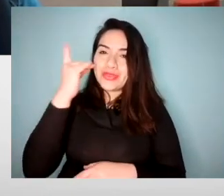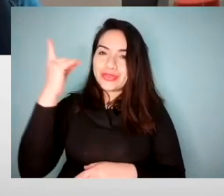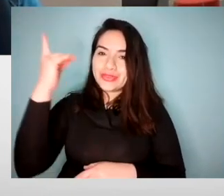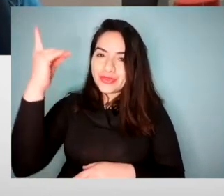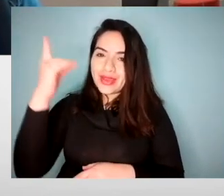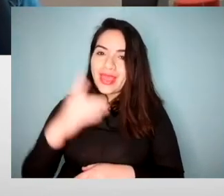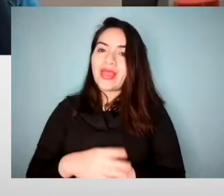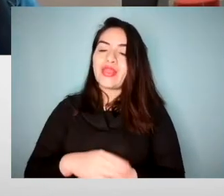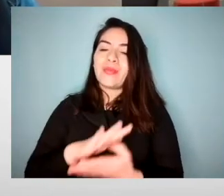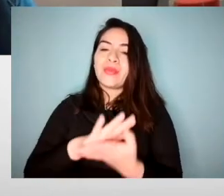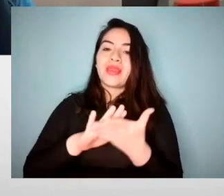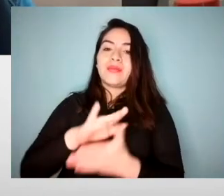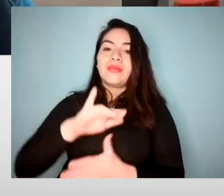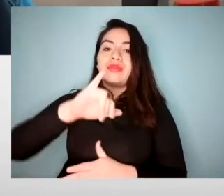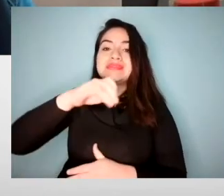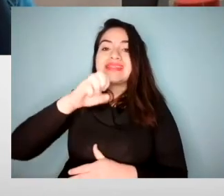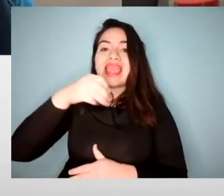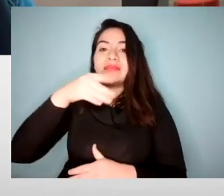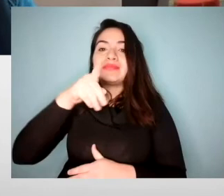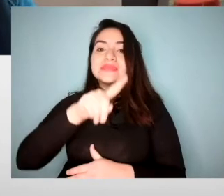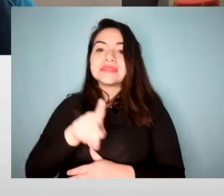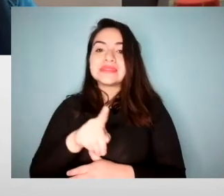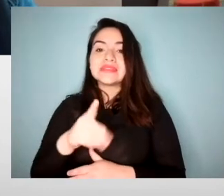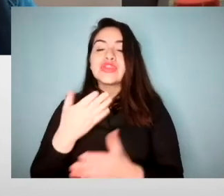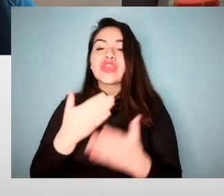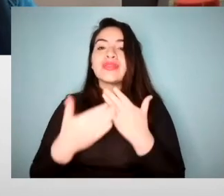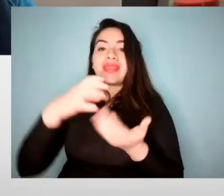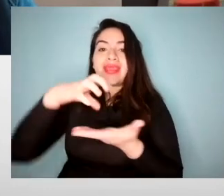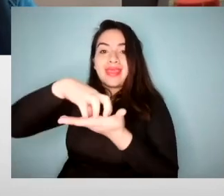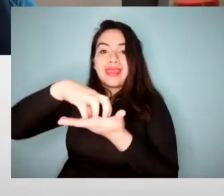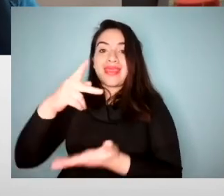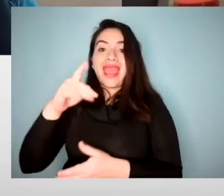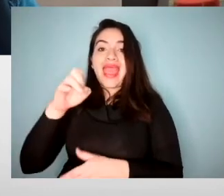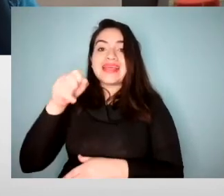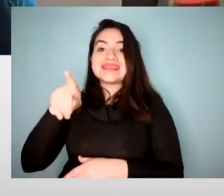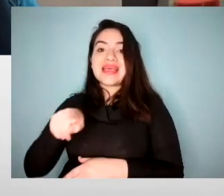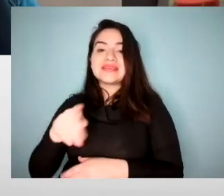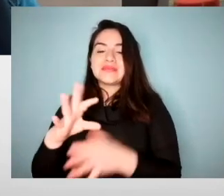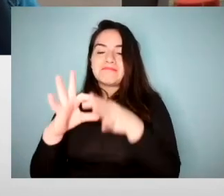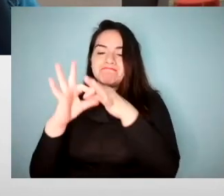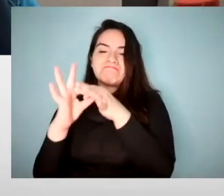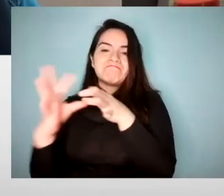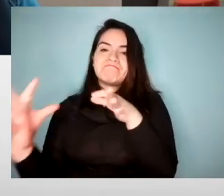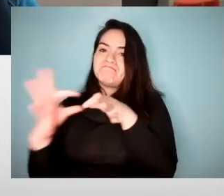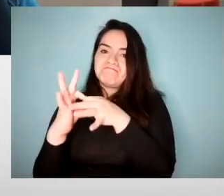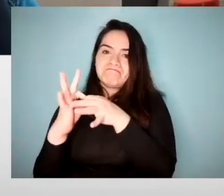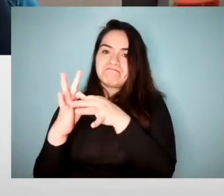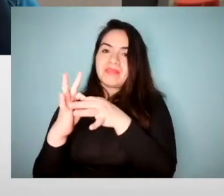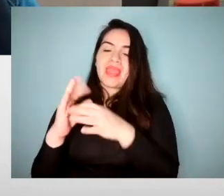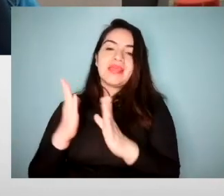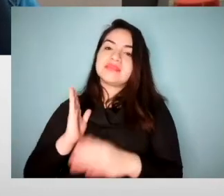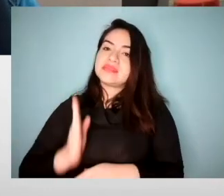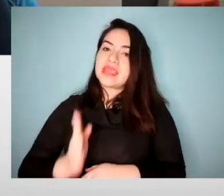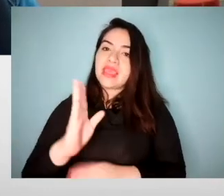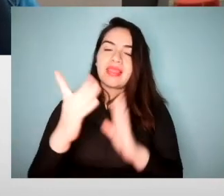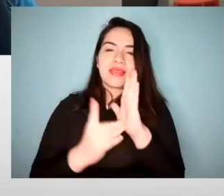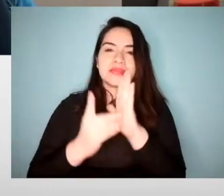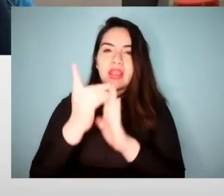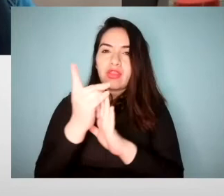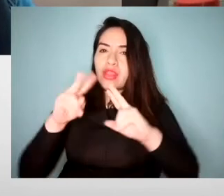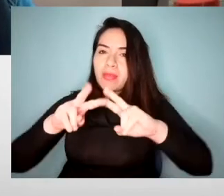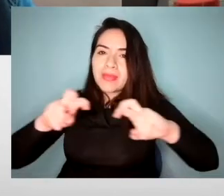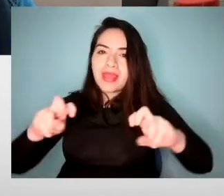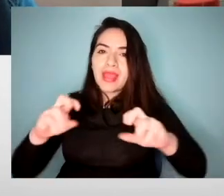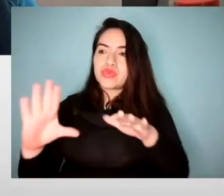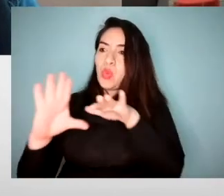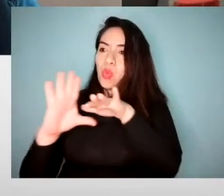Comer de Kansas State University, mantenimos el vínculo, hemos seguido desarrollando algunas investigaciones juntos, tenemos